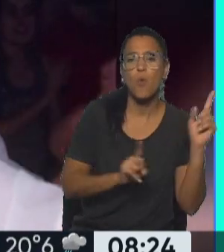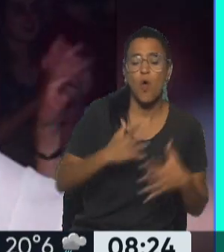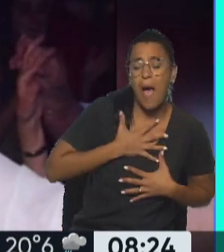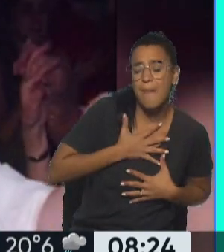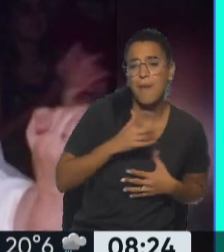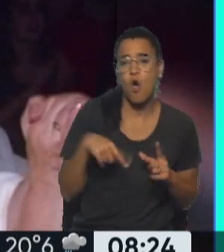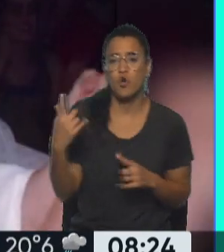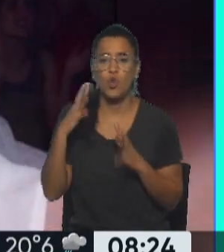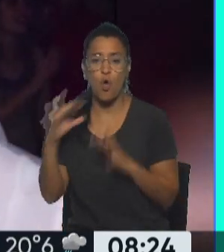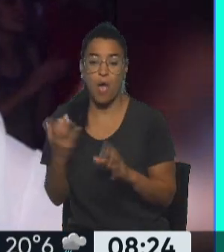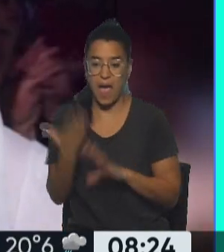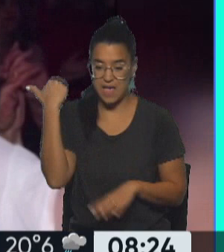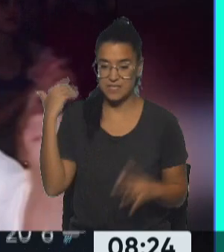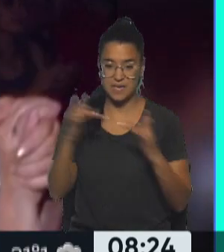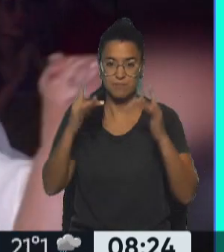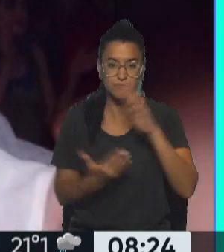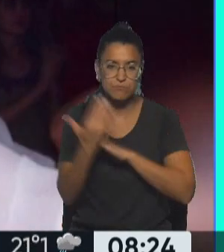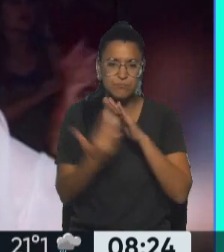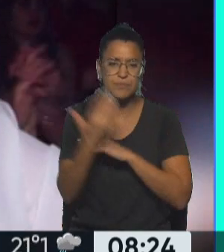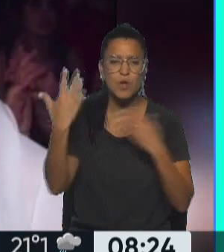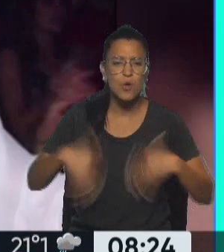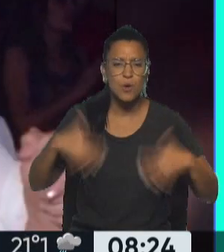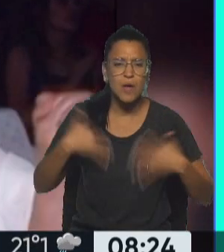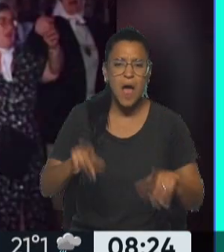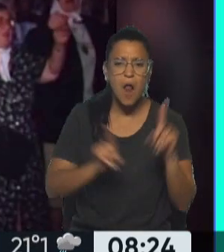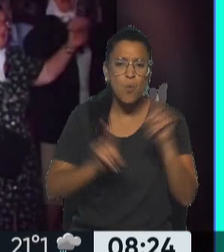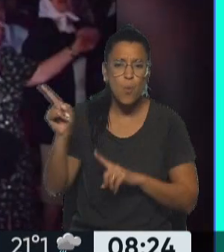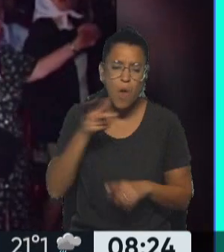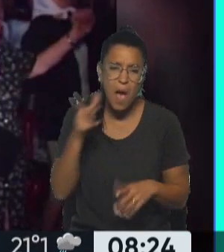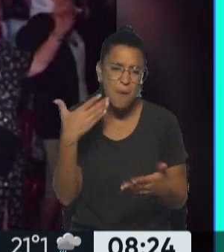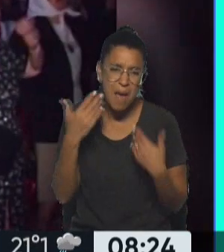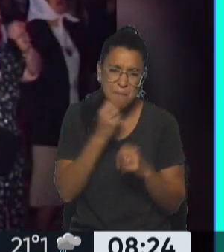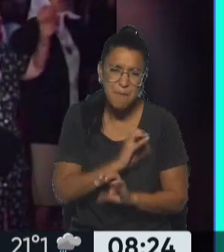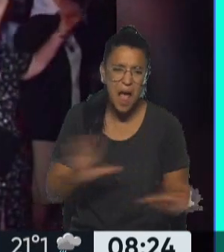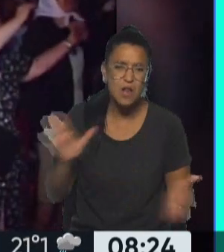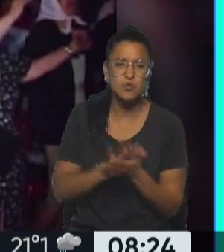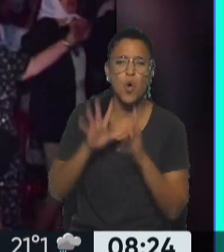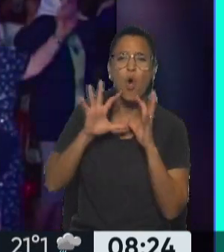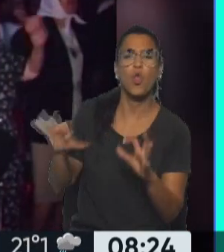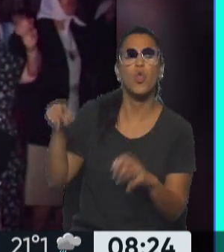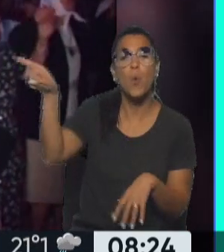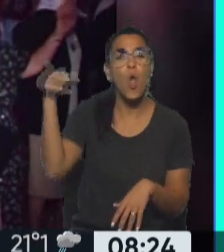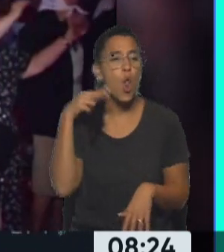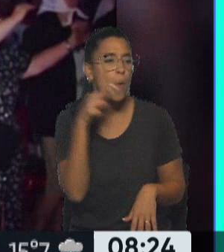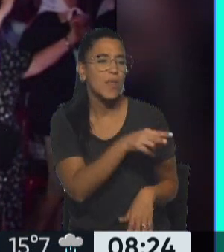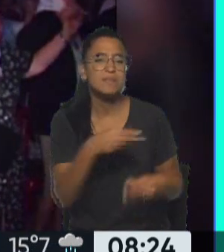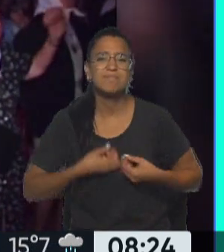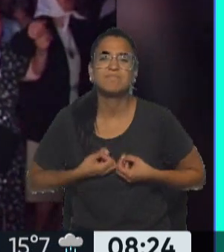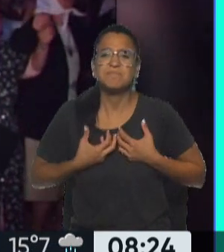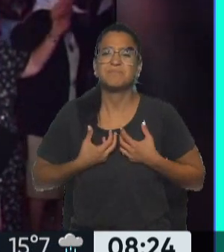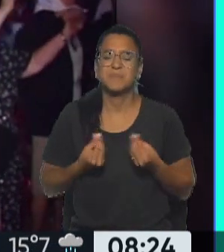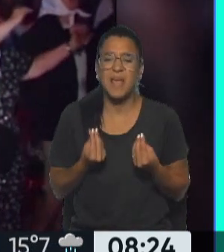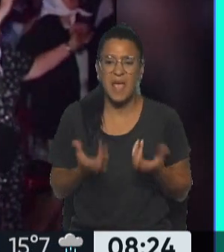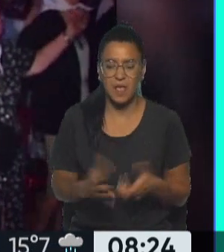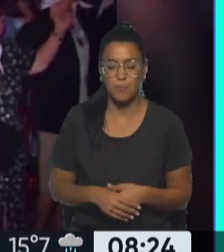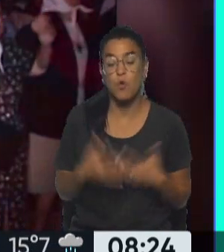odios. Ayer en las redes había casi una cloaca respecto de expresiones de odio. ¿Qué te genera cuando ves eso?